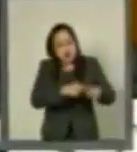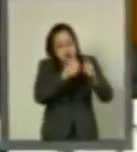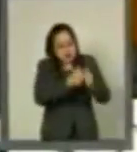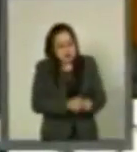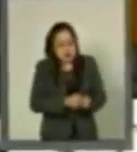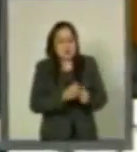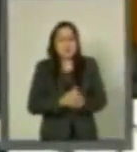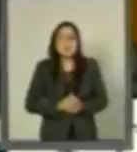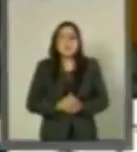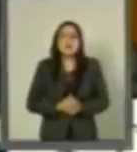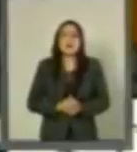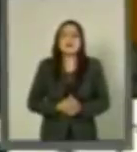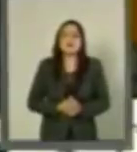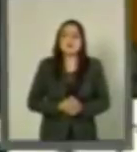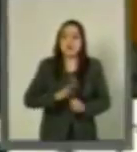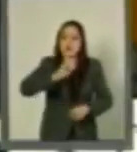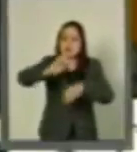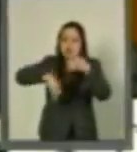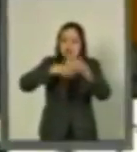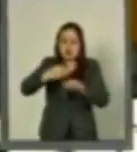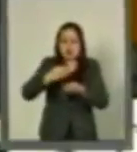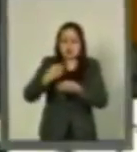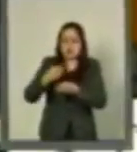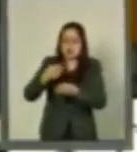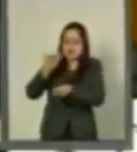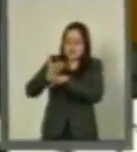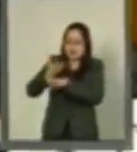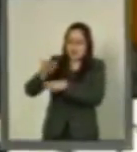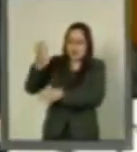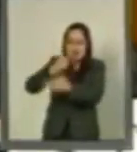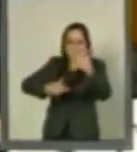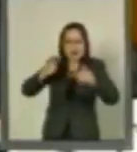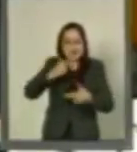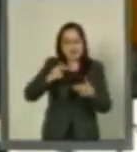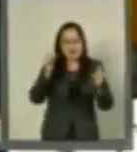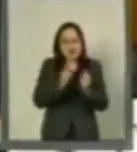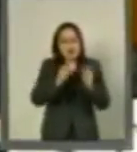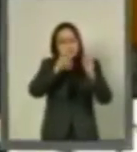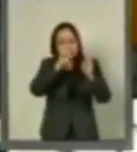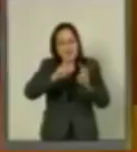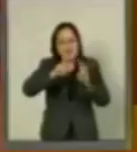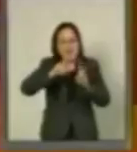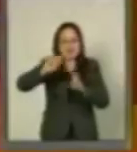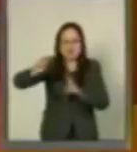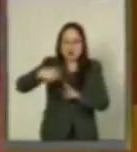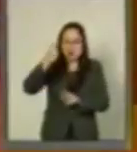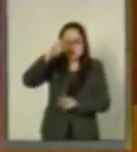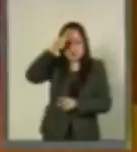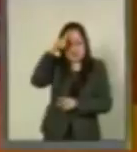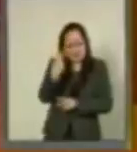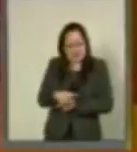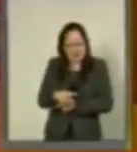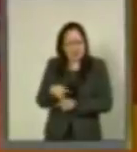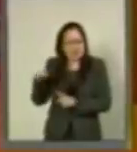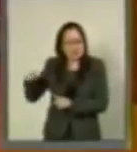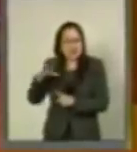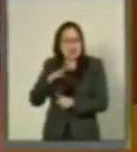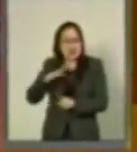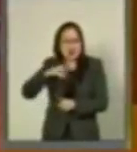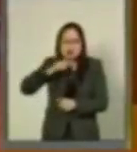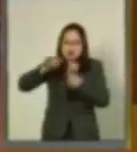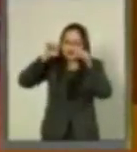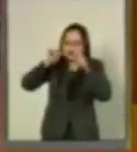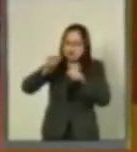todos, absolutamente a todos los que regresen de Estados Unidos con el programa Somos Mexicanos, los tenemos, los atendemos y los